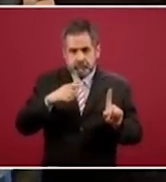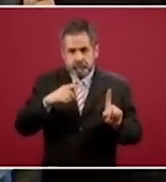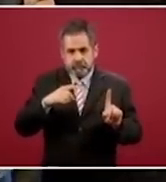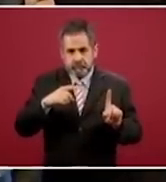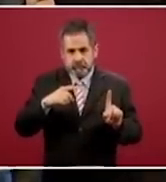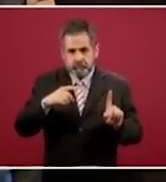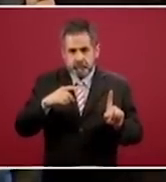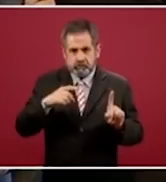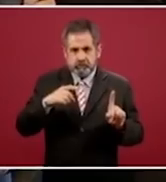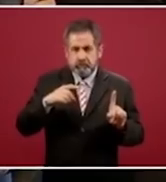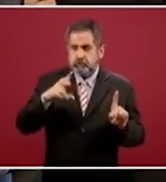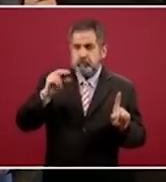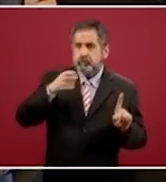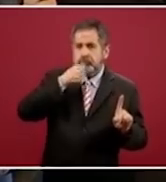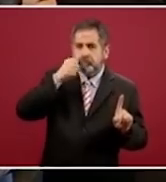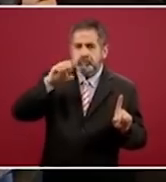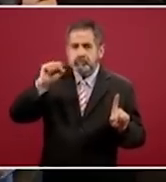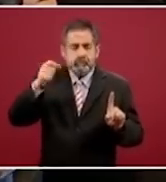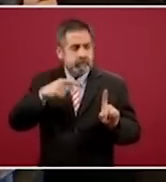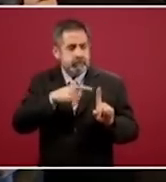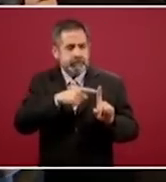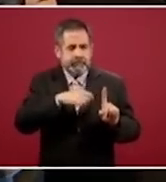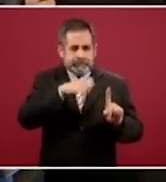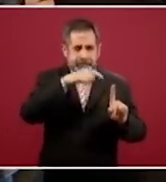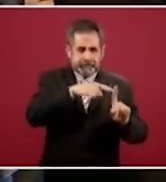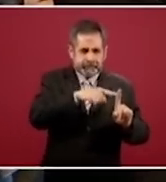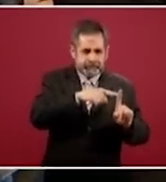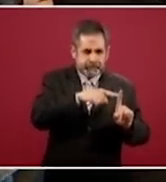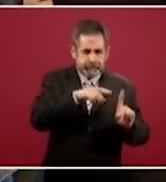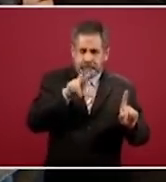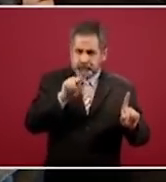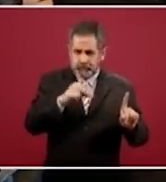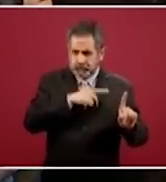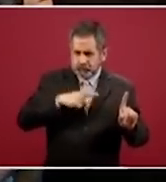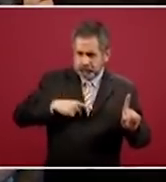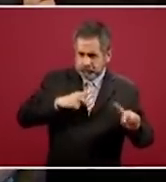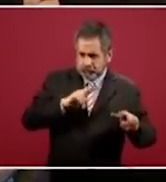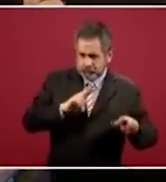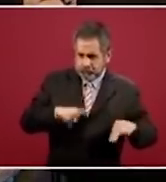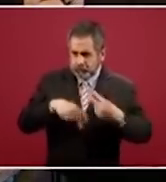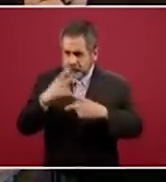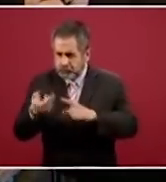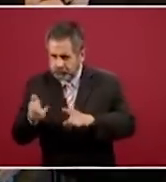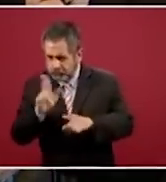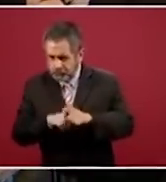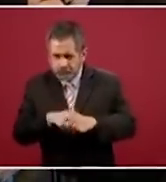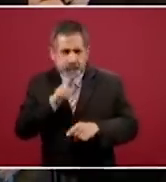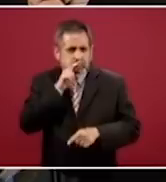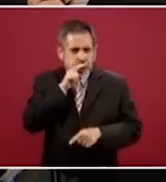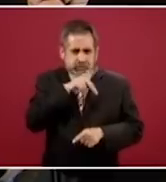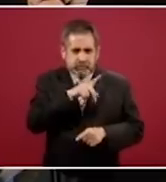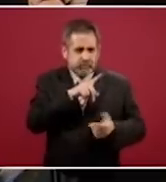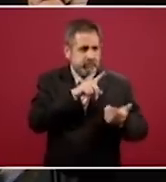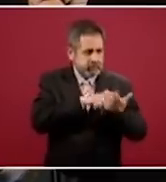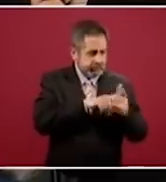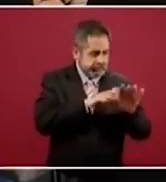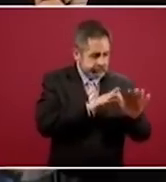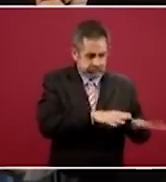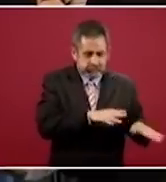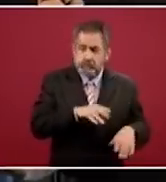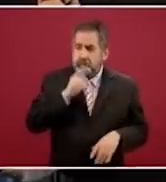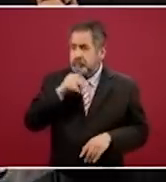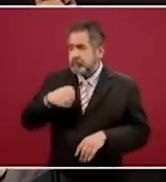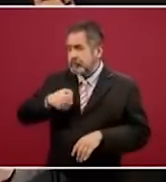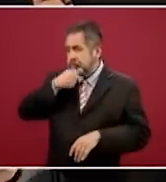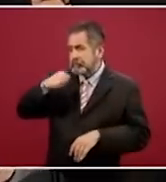menor de 60 años, tiene síntomas de coronavirus, no debe acudir a un hospital y darle preferencia a las personas que son mayores de